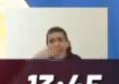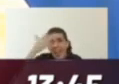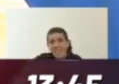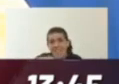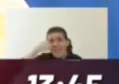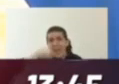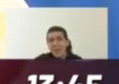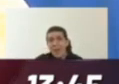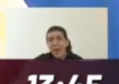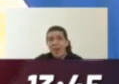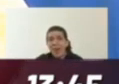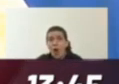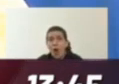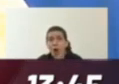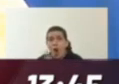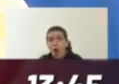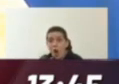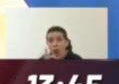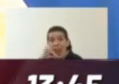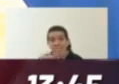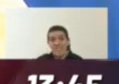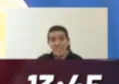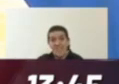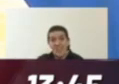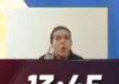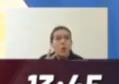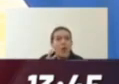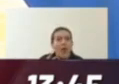conocemos cómo prevenirla y no sabemos cómo curarla.